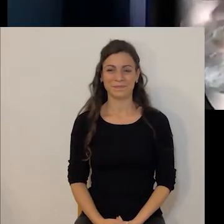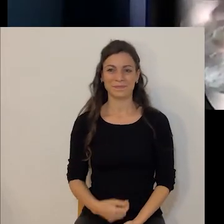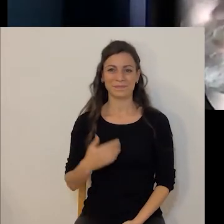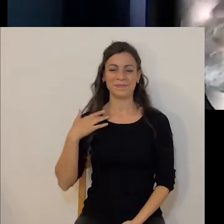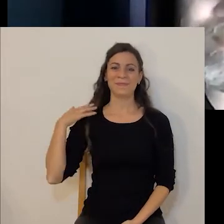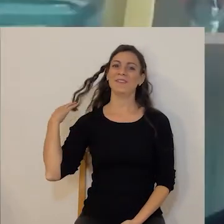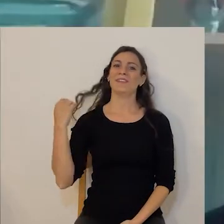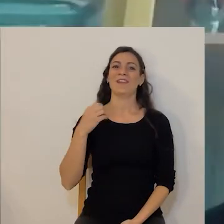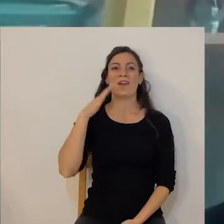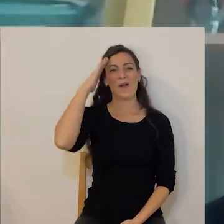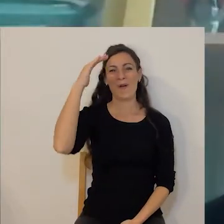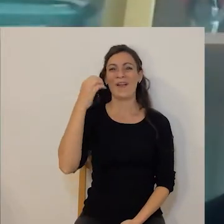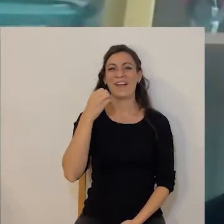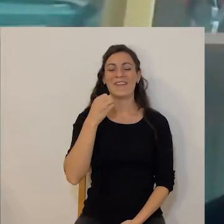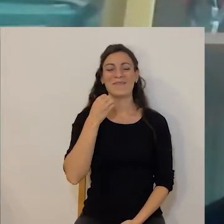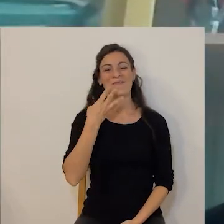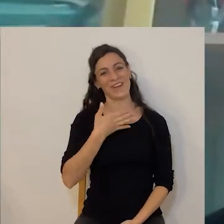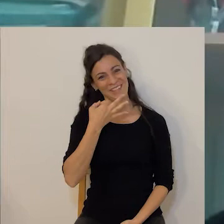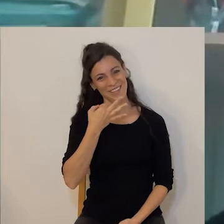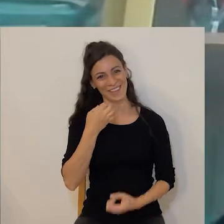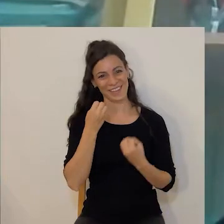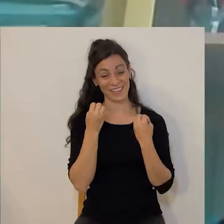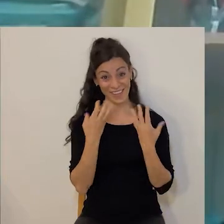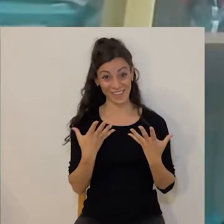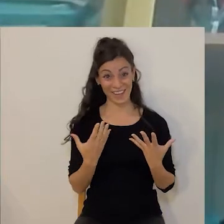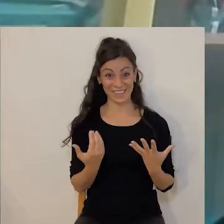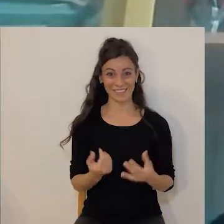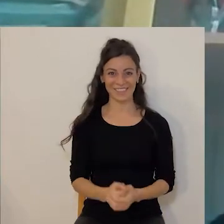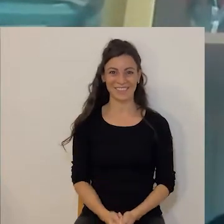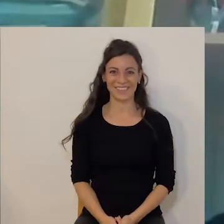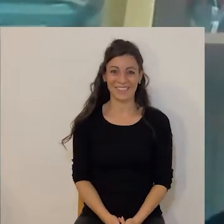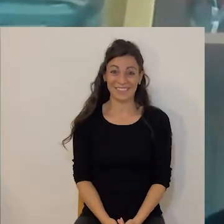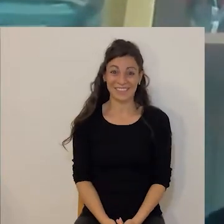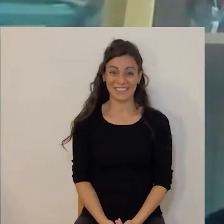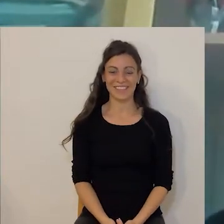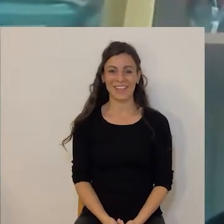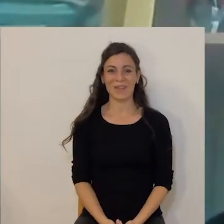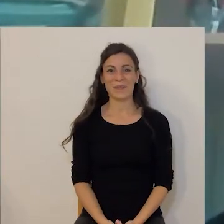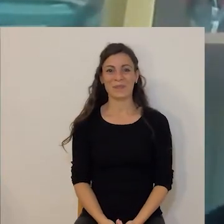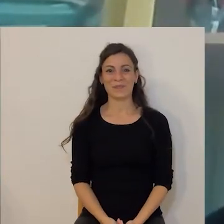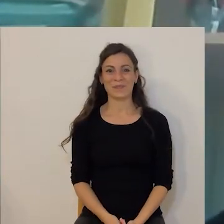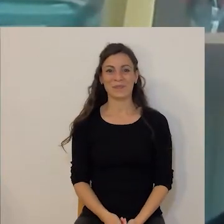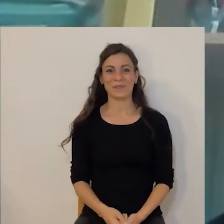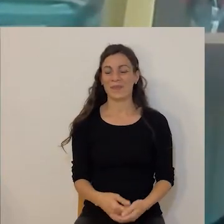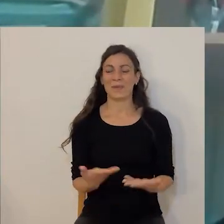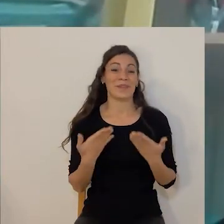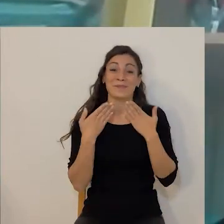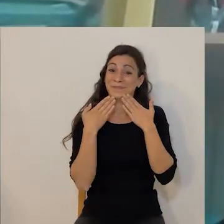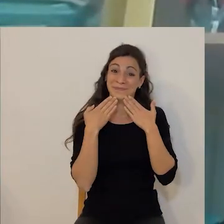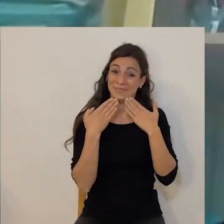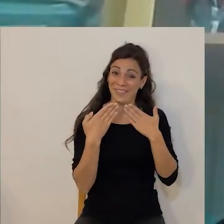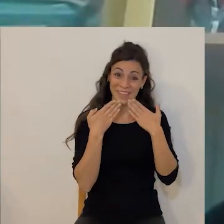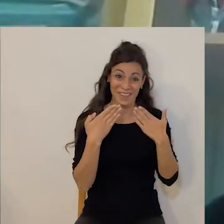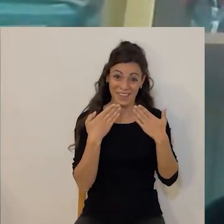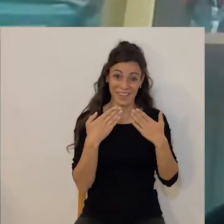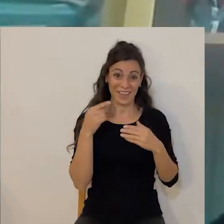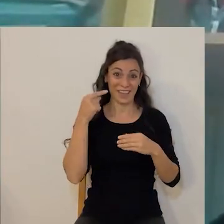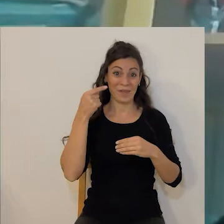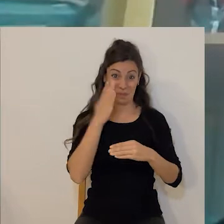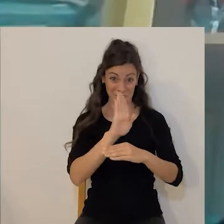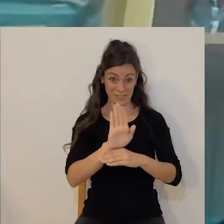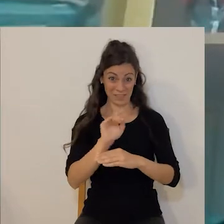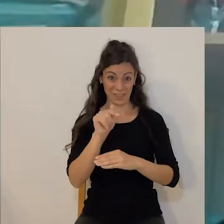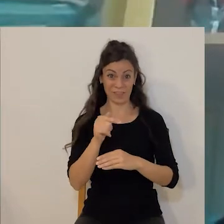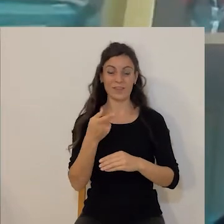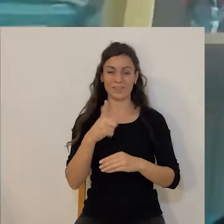Hola, buenas tardes. ¿Qué tal? Pues bueno, pues muchísimas gracias por esta presentación, gracias por